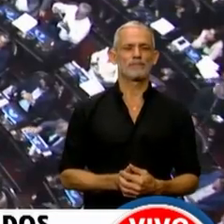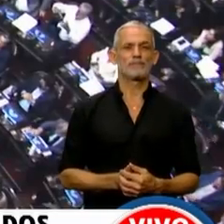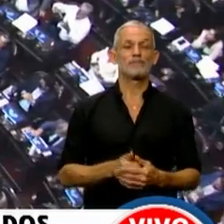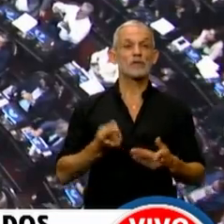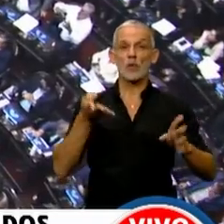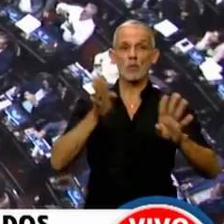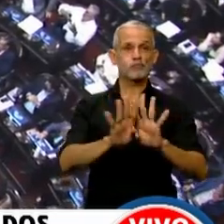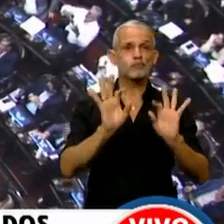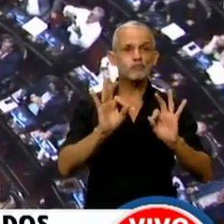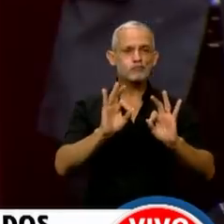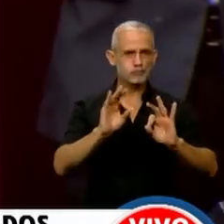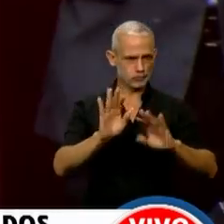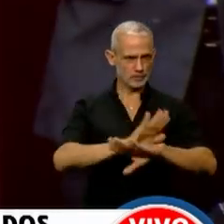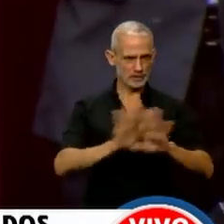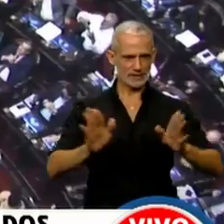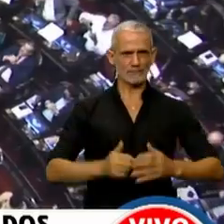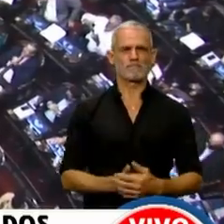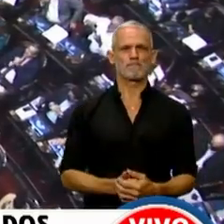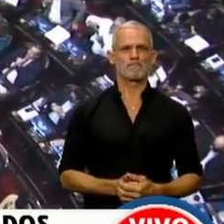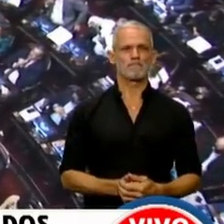se cierra la votación